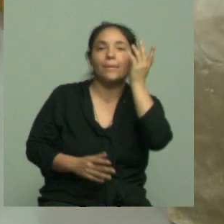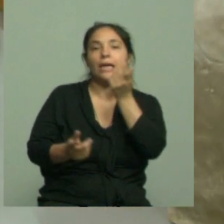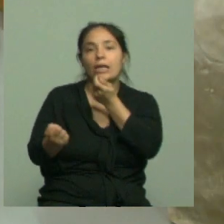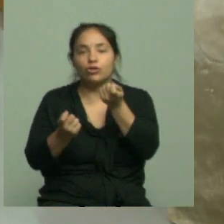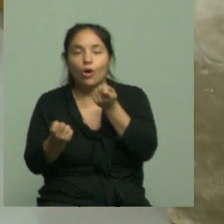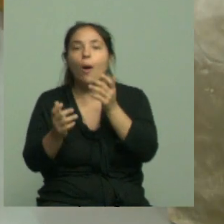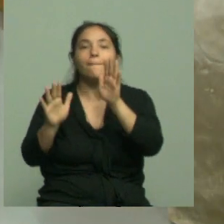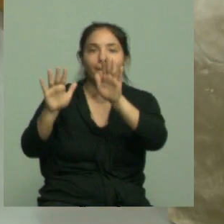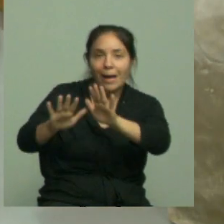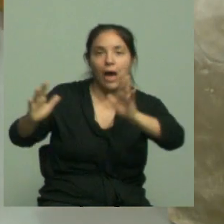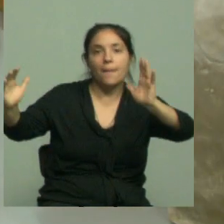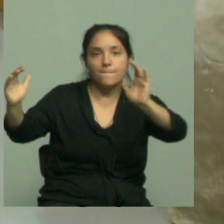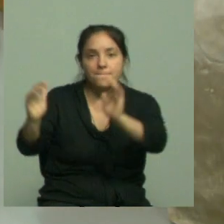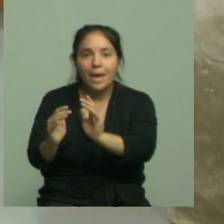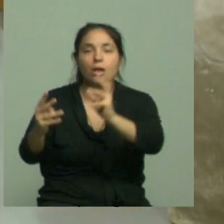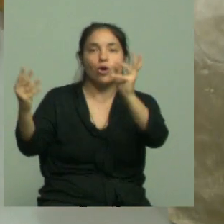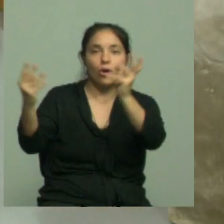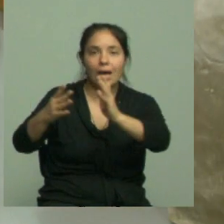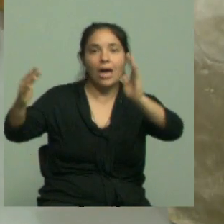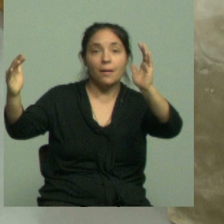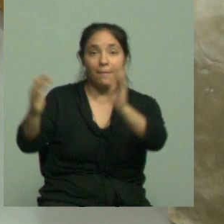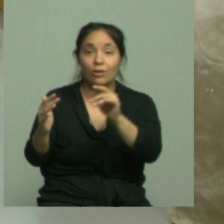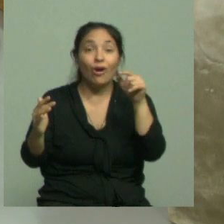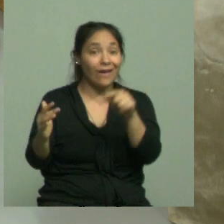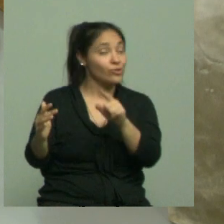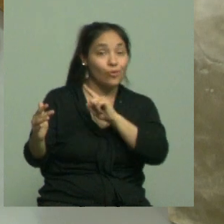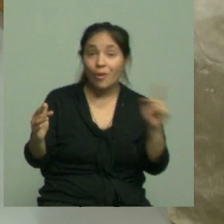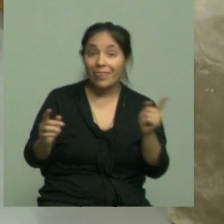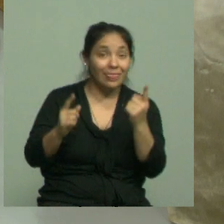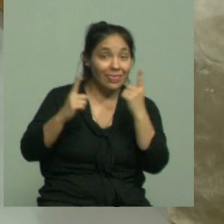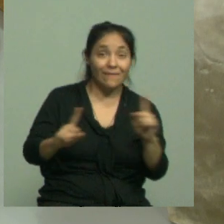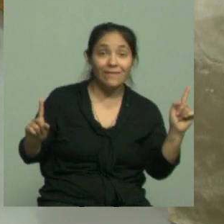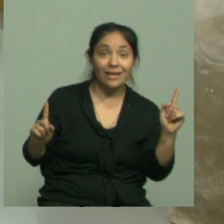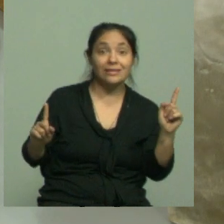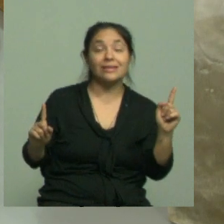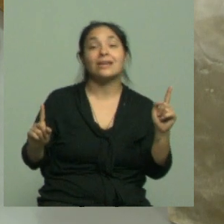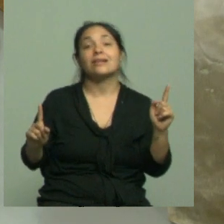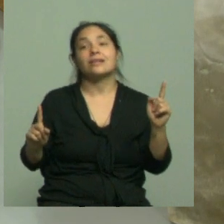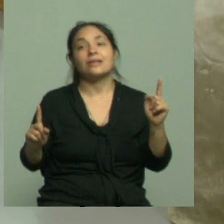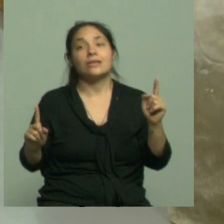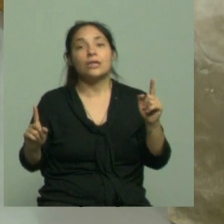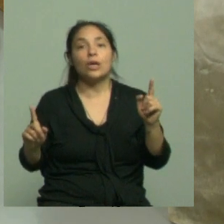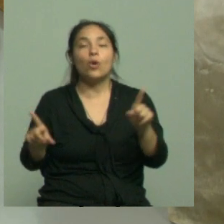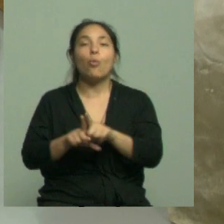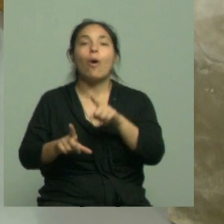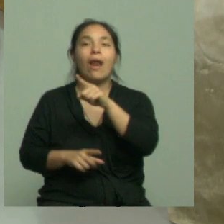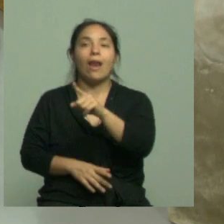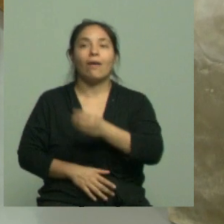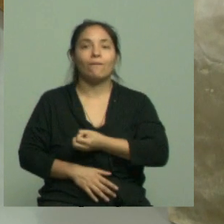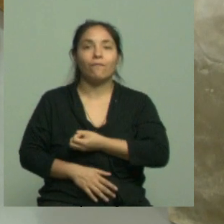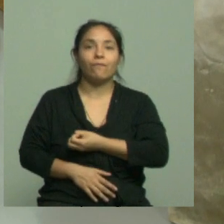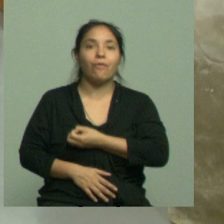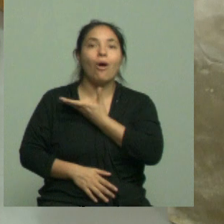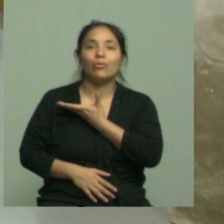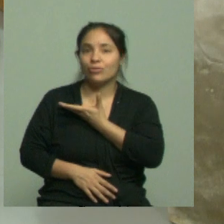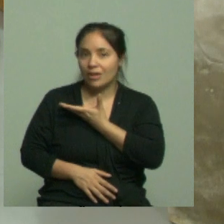que baje por ahí la efervescencia de estos conflictos, tampoco uno imagina que las voluntades vayan a ser estén muy aceitadas